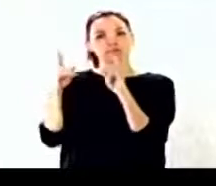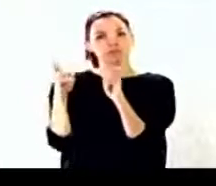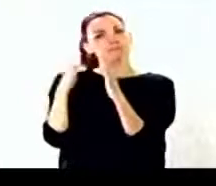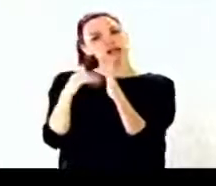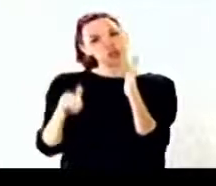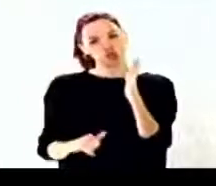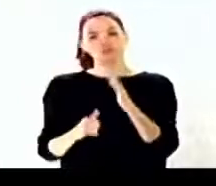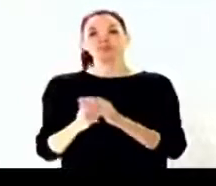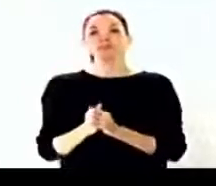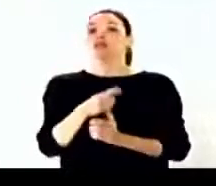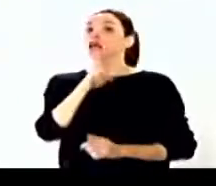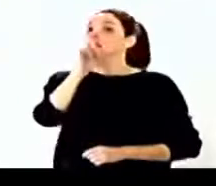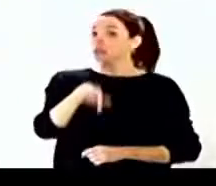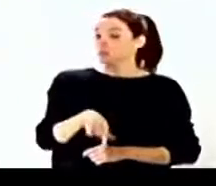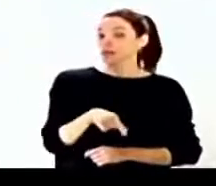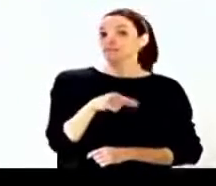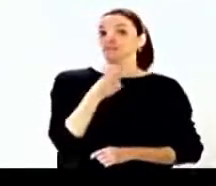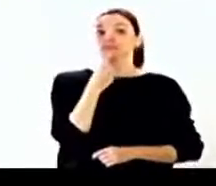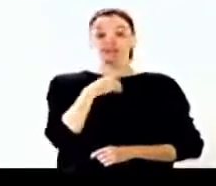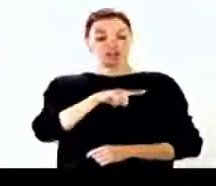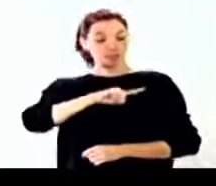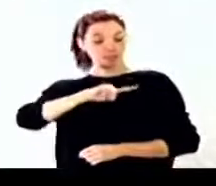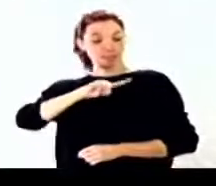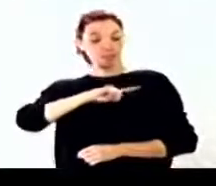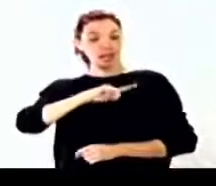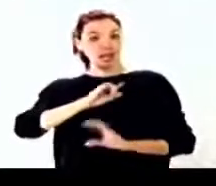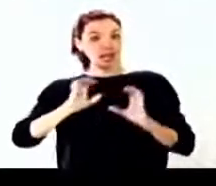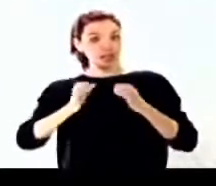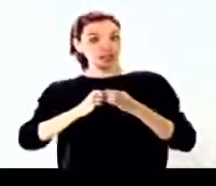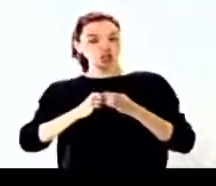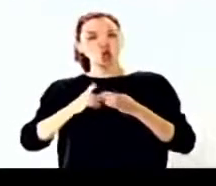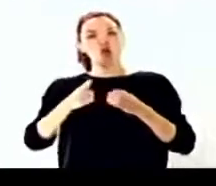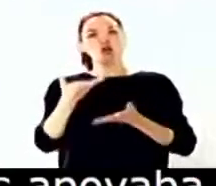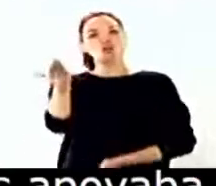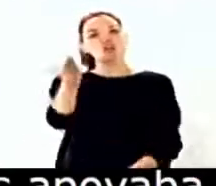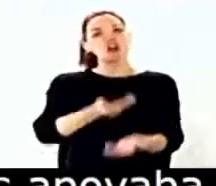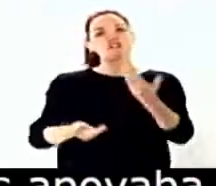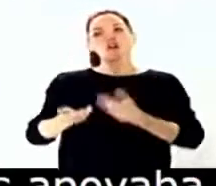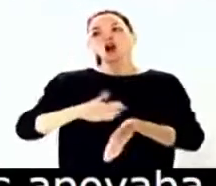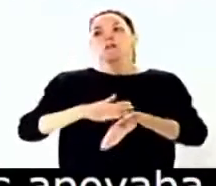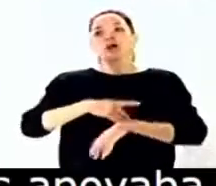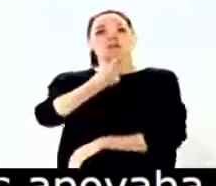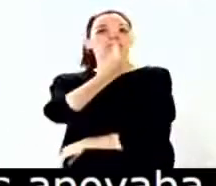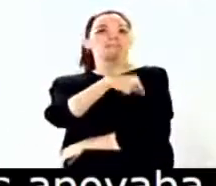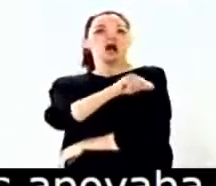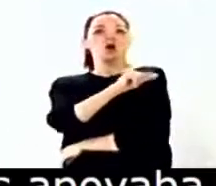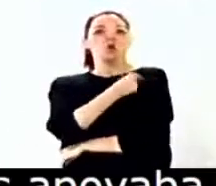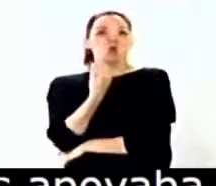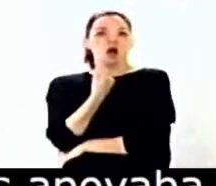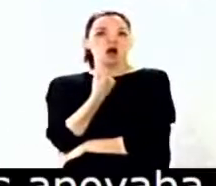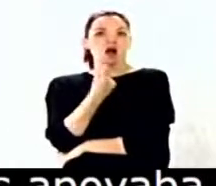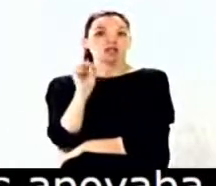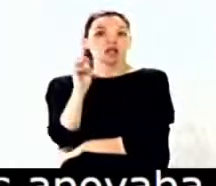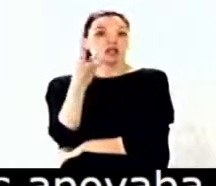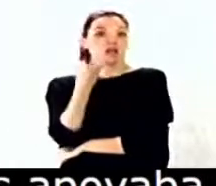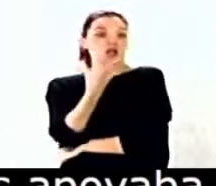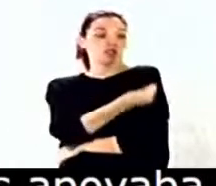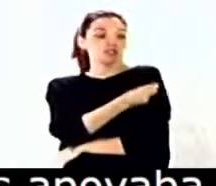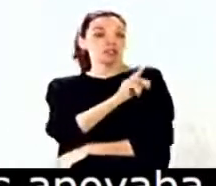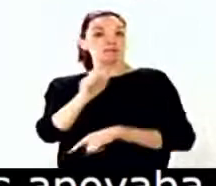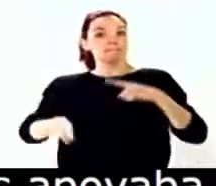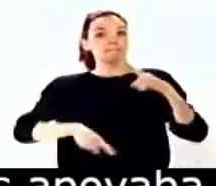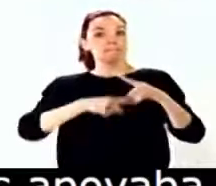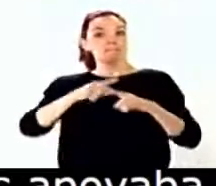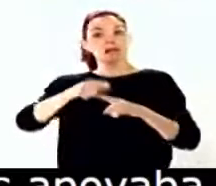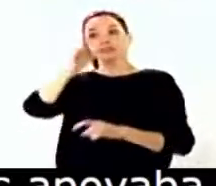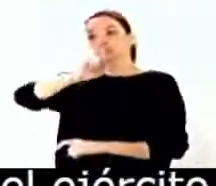también se anunció que el Ejército va a colaborar en la vacunación en la vacunación tanto de la tercera dosis como en aquellas personas